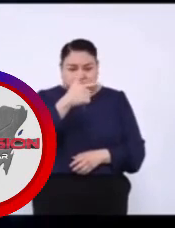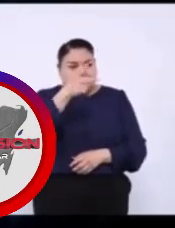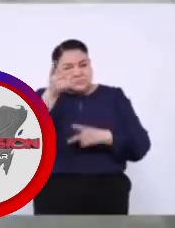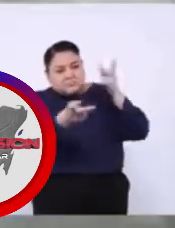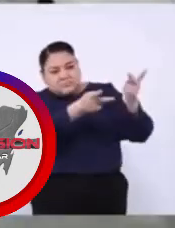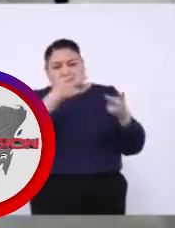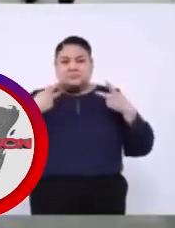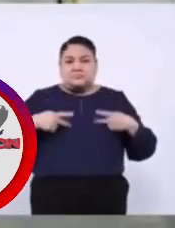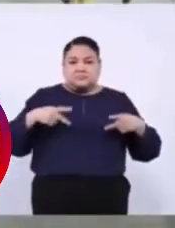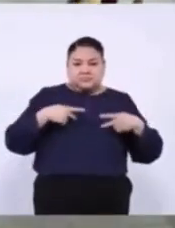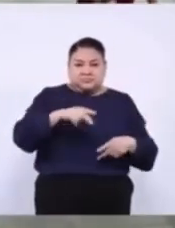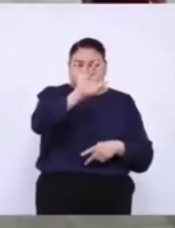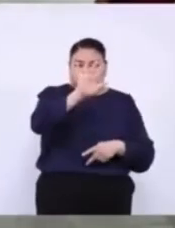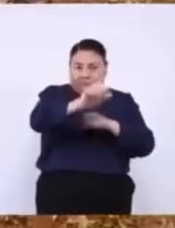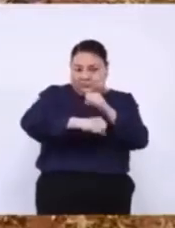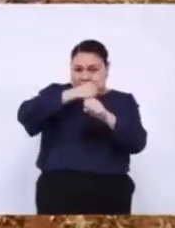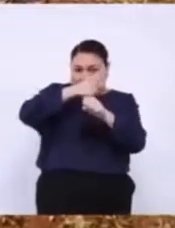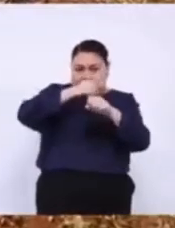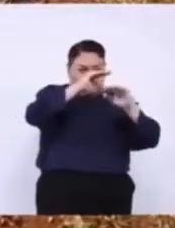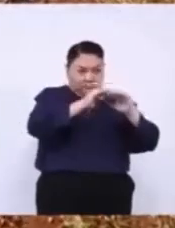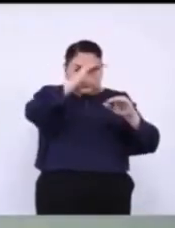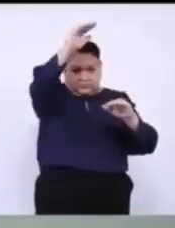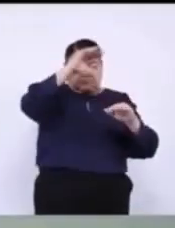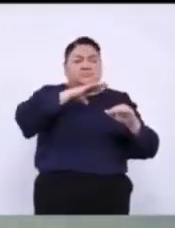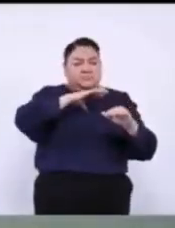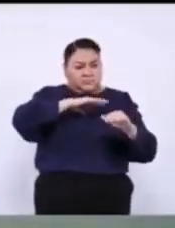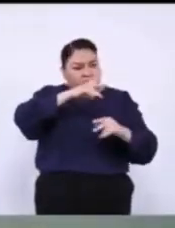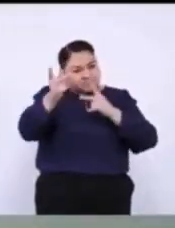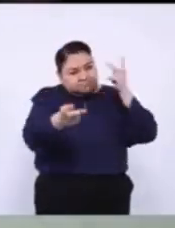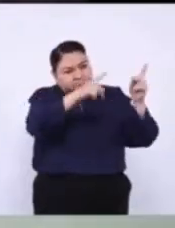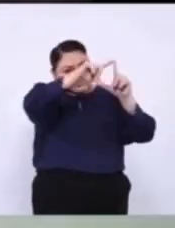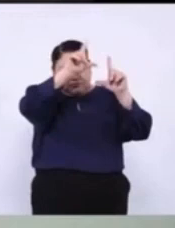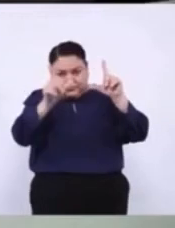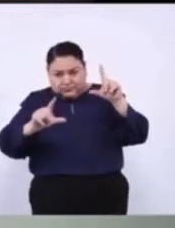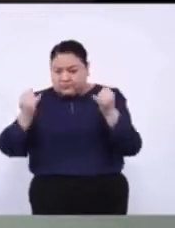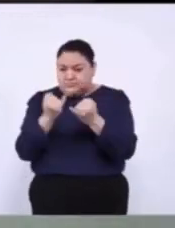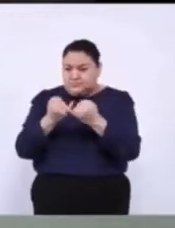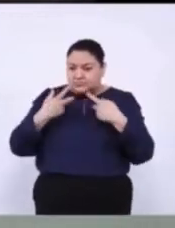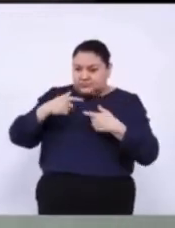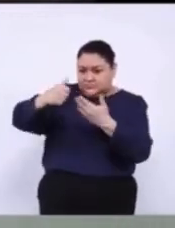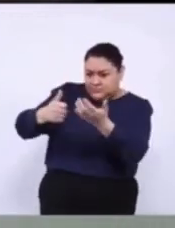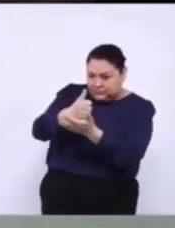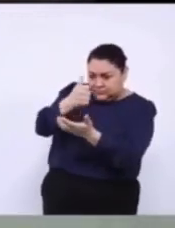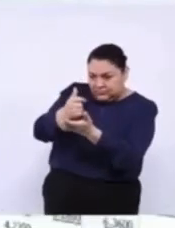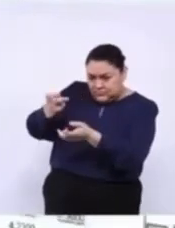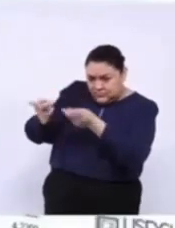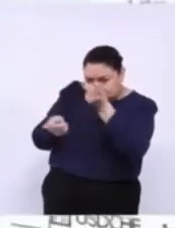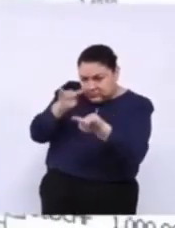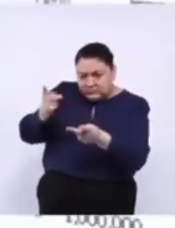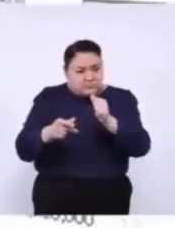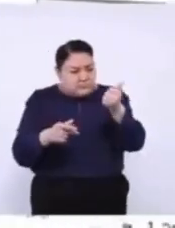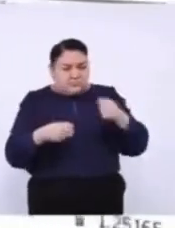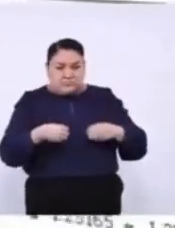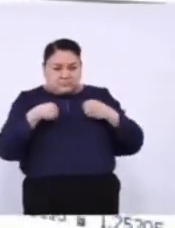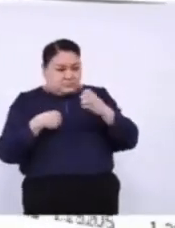a 59 años. Y se elevó un 10.6% en el grupo de 60 años y más en el mismo periodo.